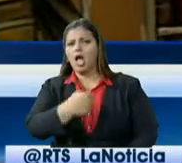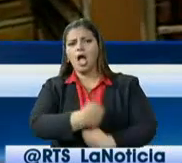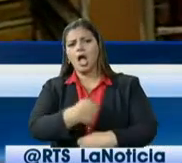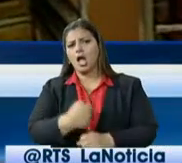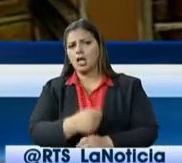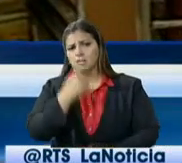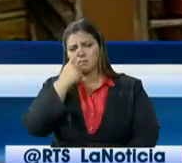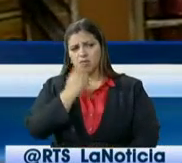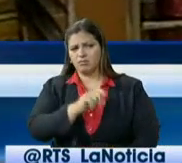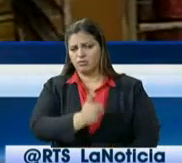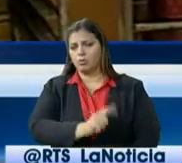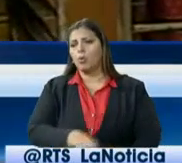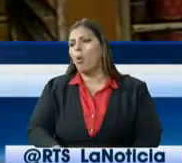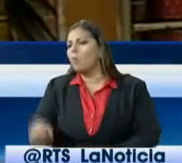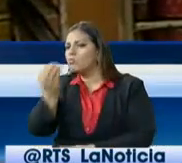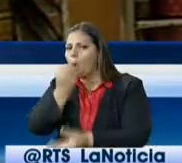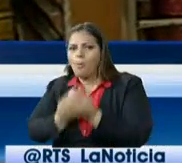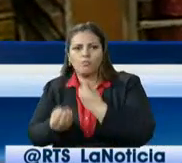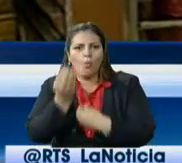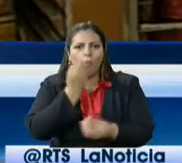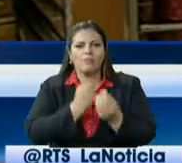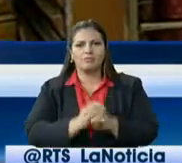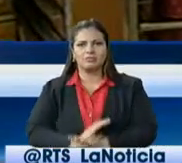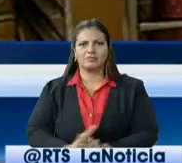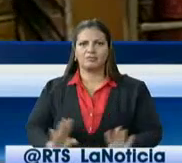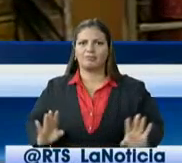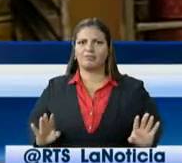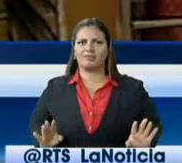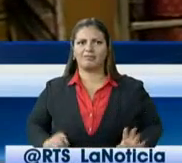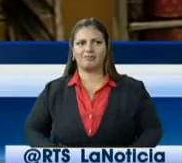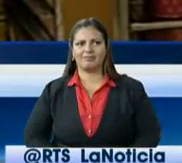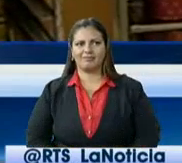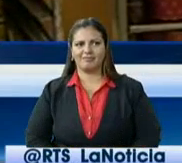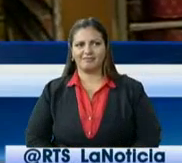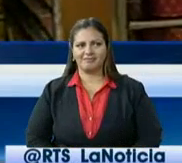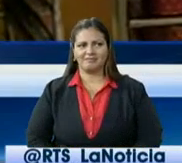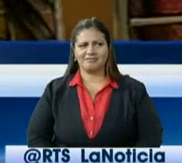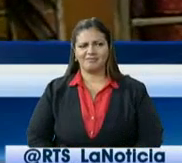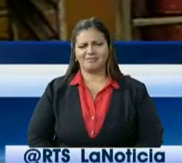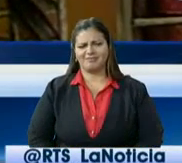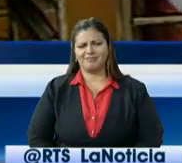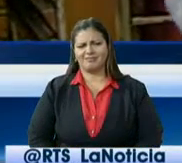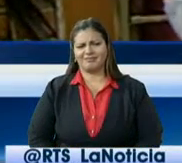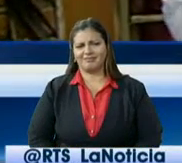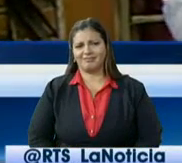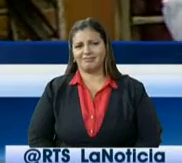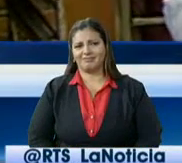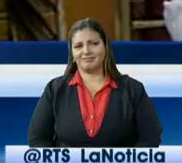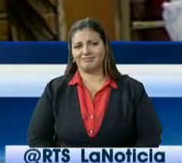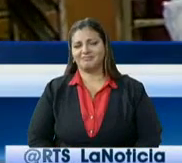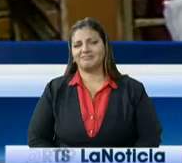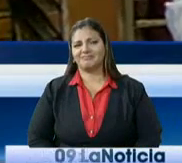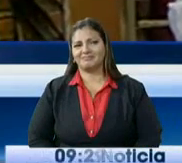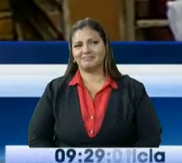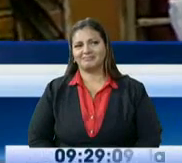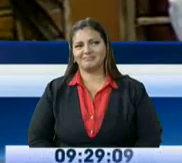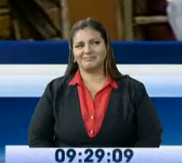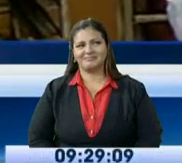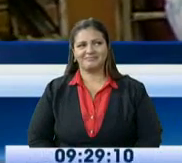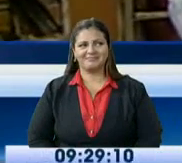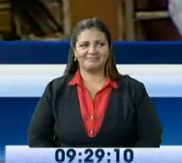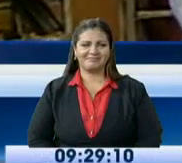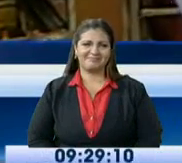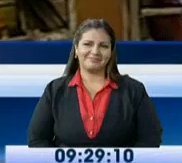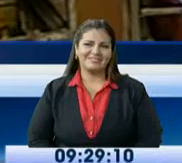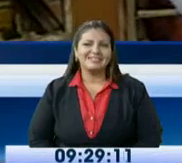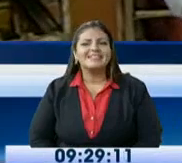masa... Vea, dos horas que reposa la masa. Bueno, una hora que se fría. En 3 horas yo me como un par de panes. Yo creo que sí. Bueno, en